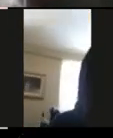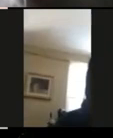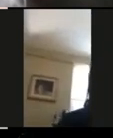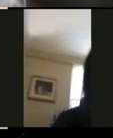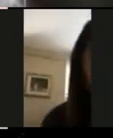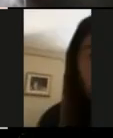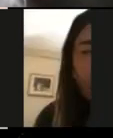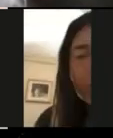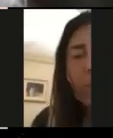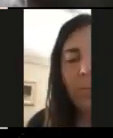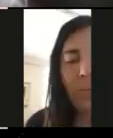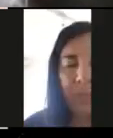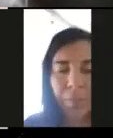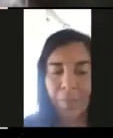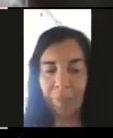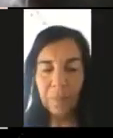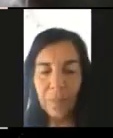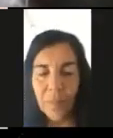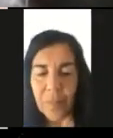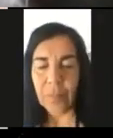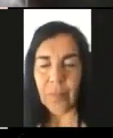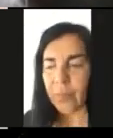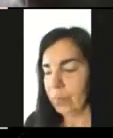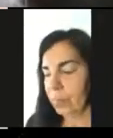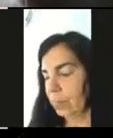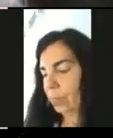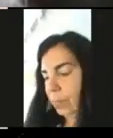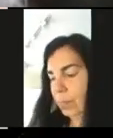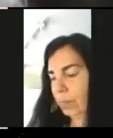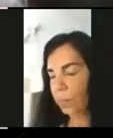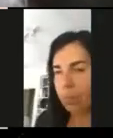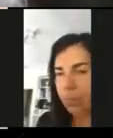un periodista un intelectual